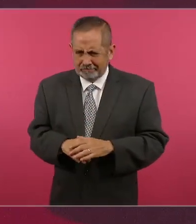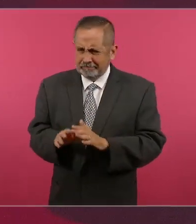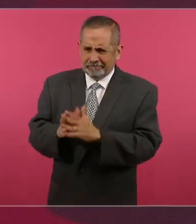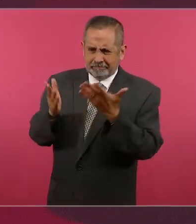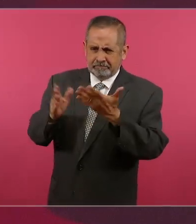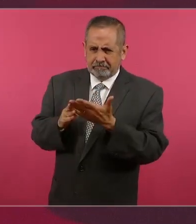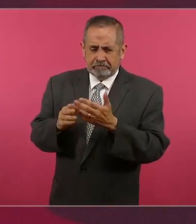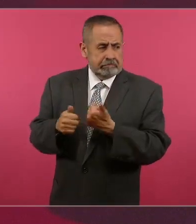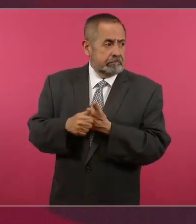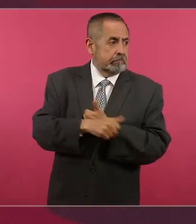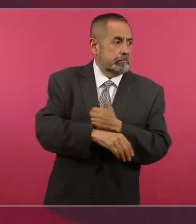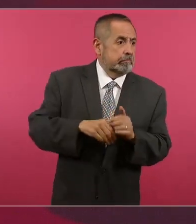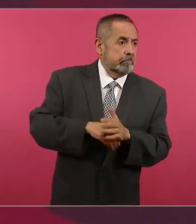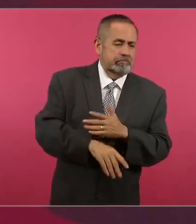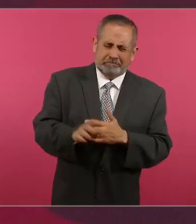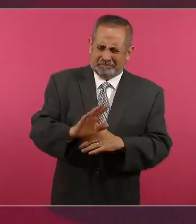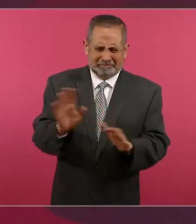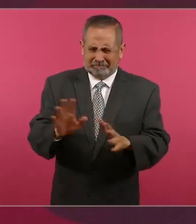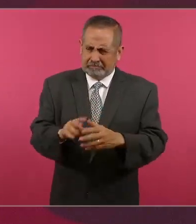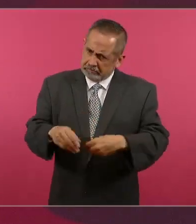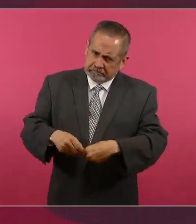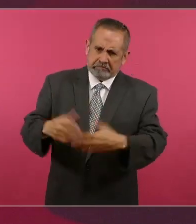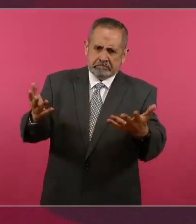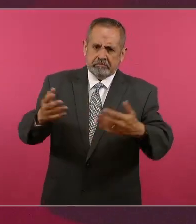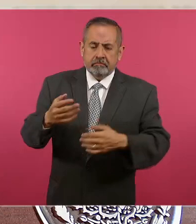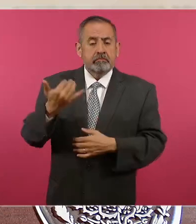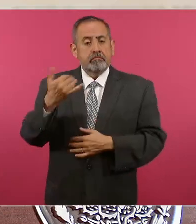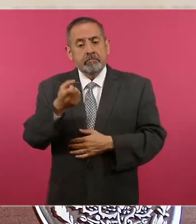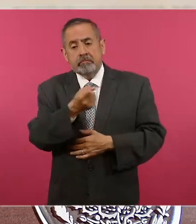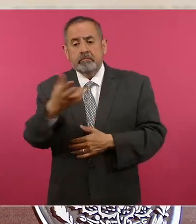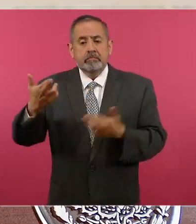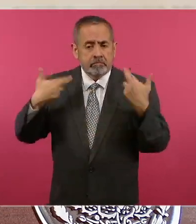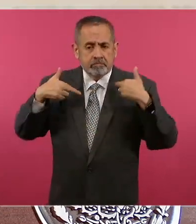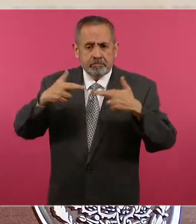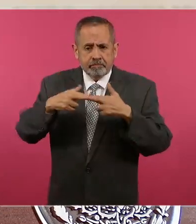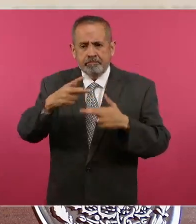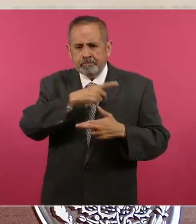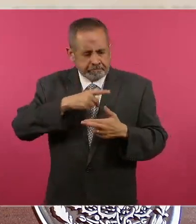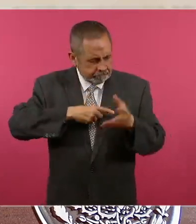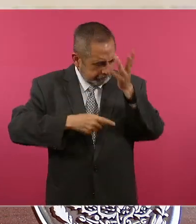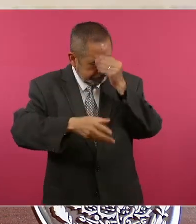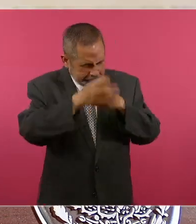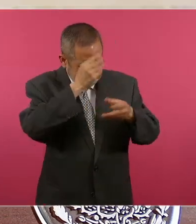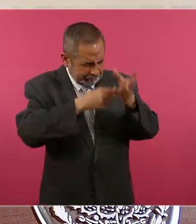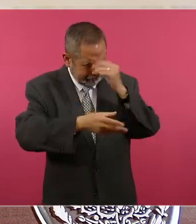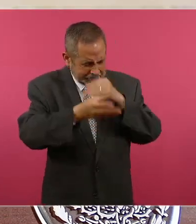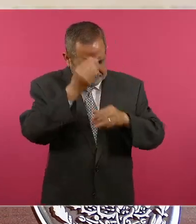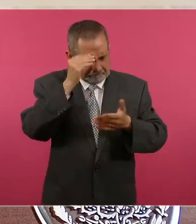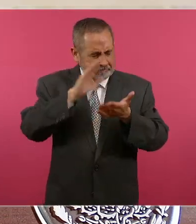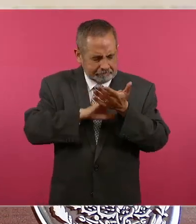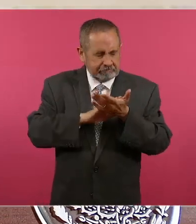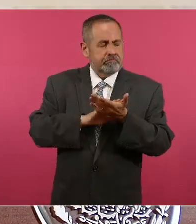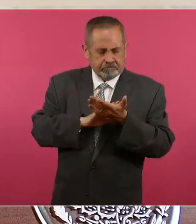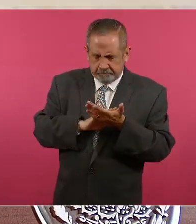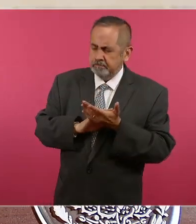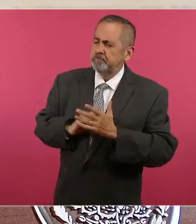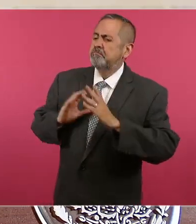¿Por qué lo vamos a ocultar? Además, los maestros tienen que tener todos esos elementos.